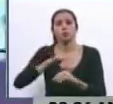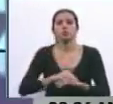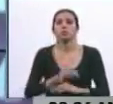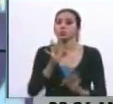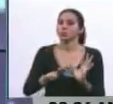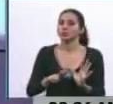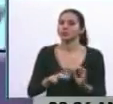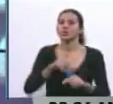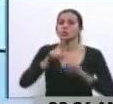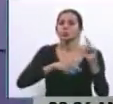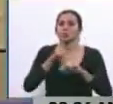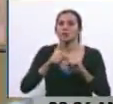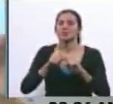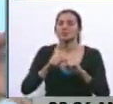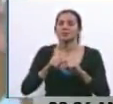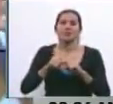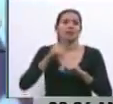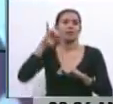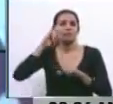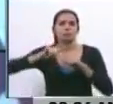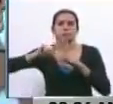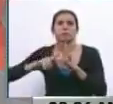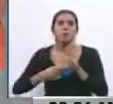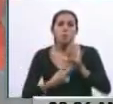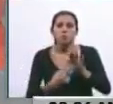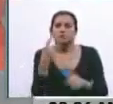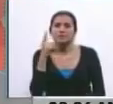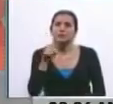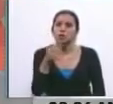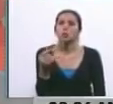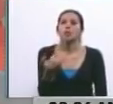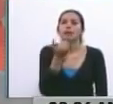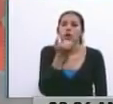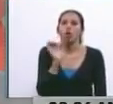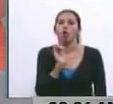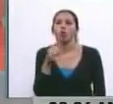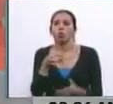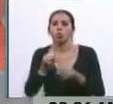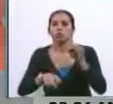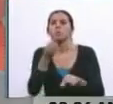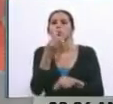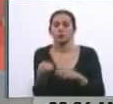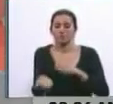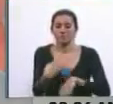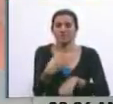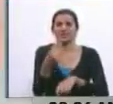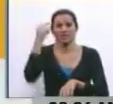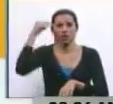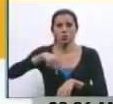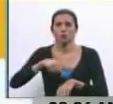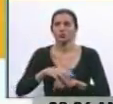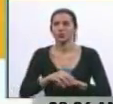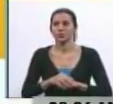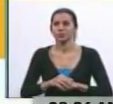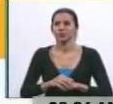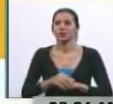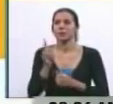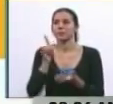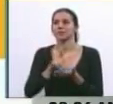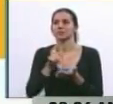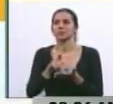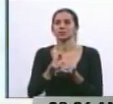redes sociales con la participación, donde uno dice, mira, se está haciendo bien, hay que mejorar en ciertas áreas. Y vamos a ver lo que nos escribieron el día de hoy durante la